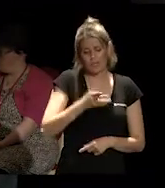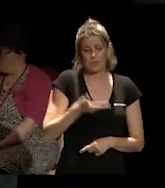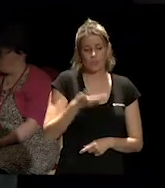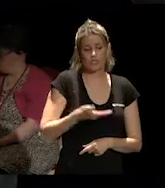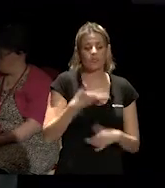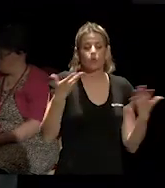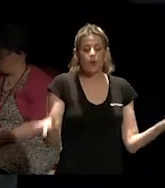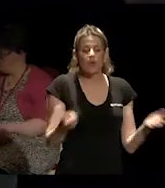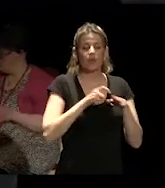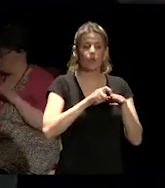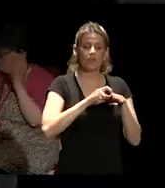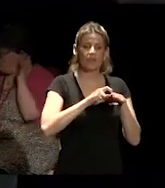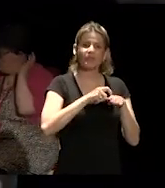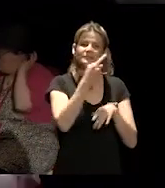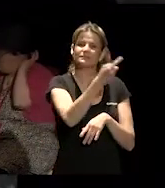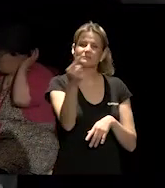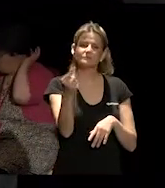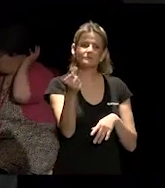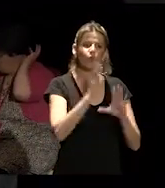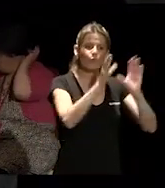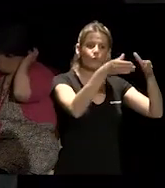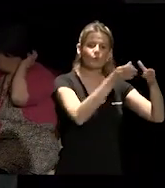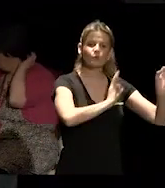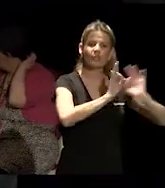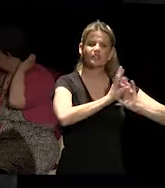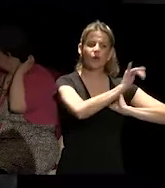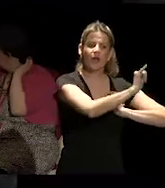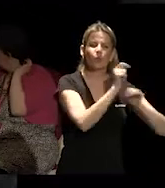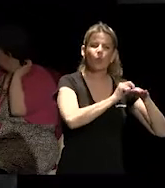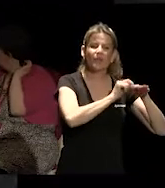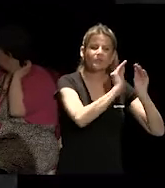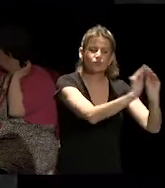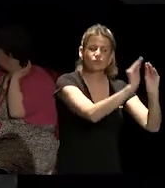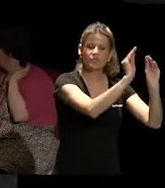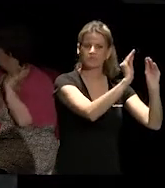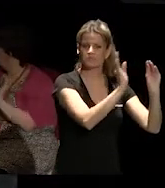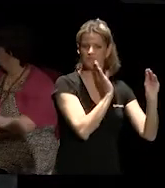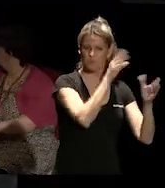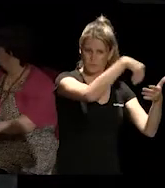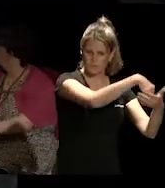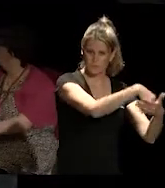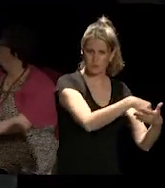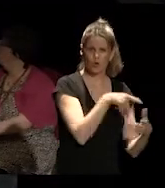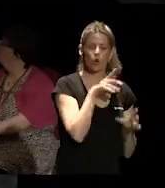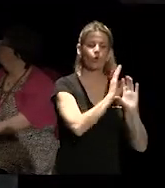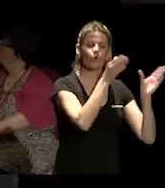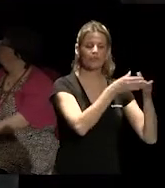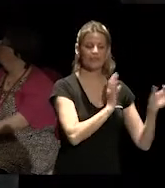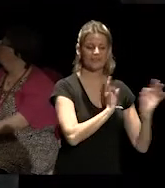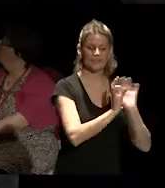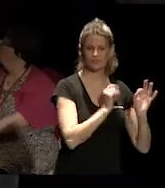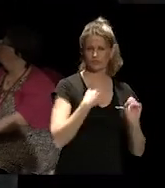que es las cualidades que yo creo que tiene una compañía de teatro en sí mismo. Una compañía de teatro, yo